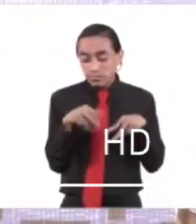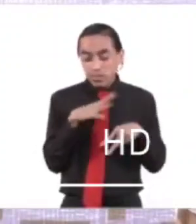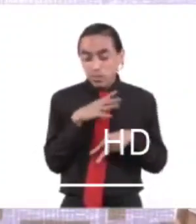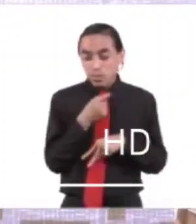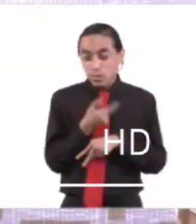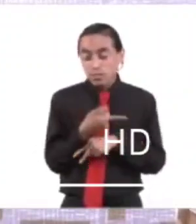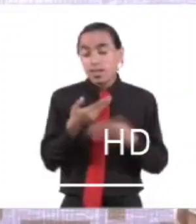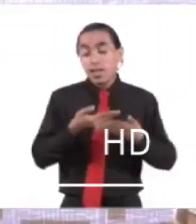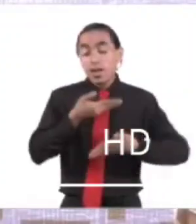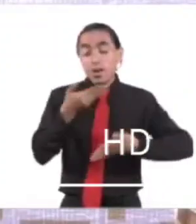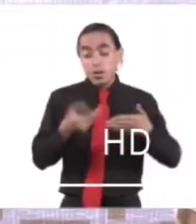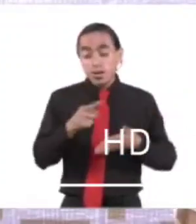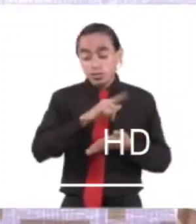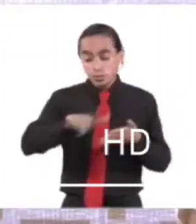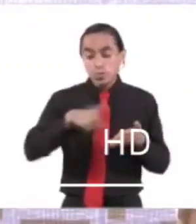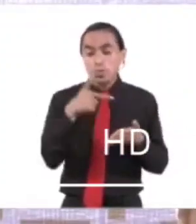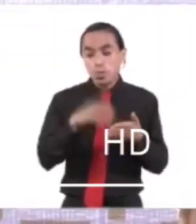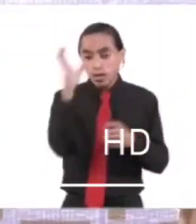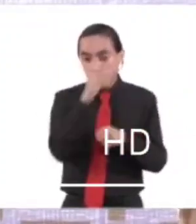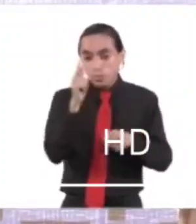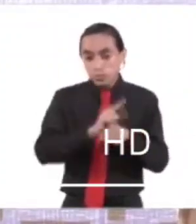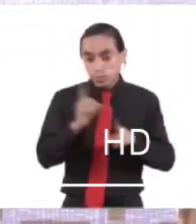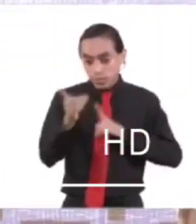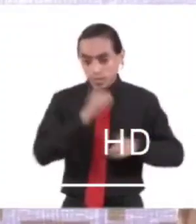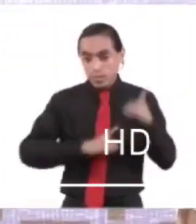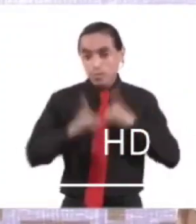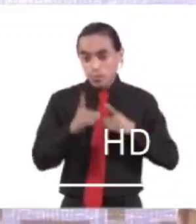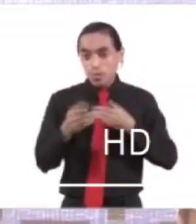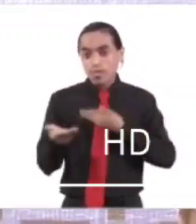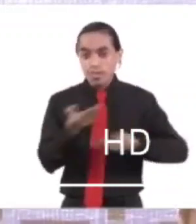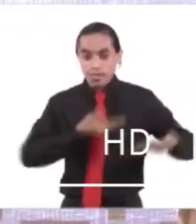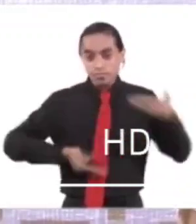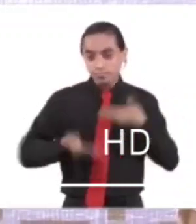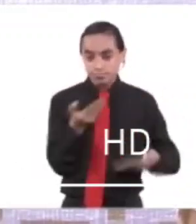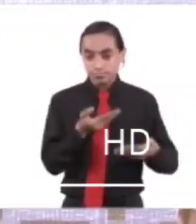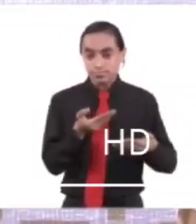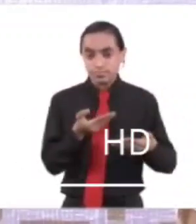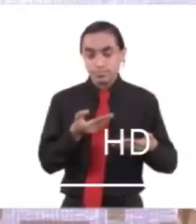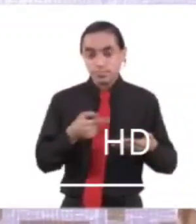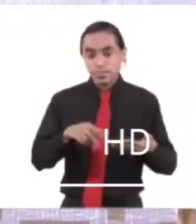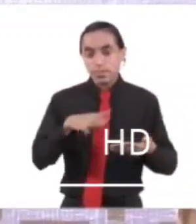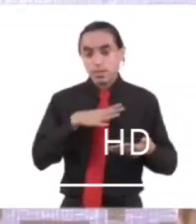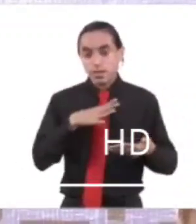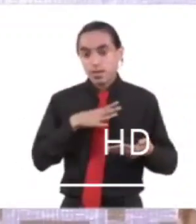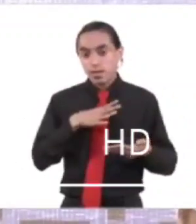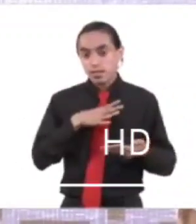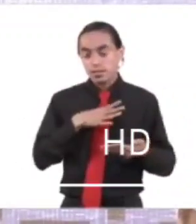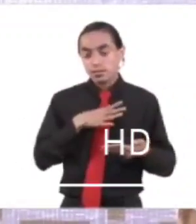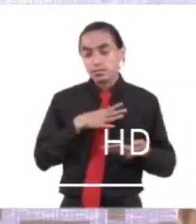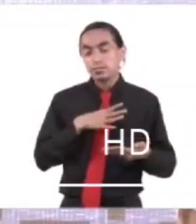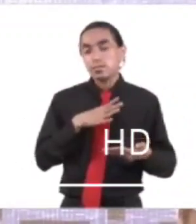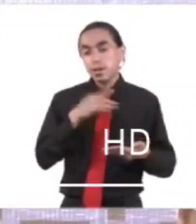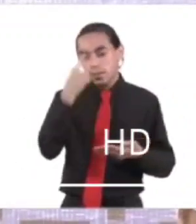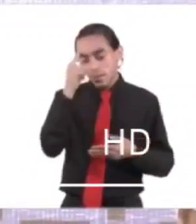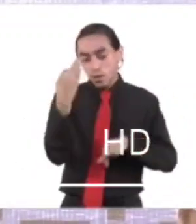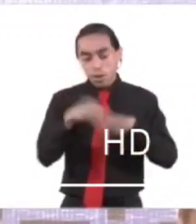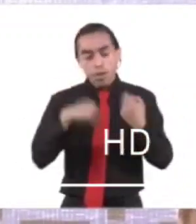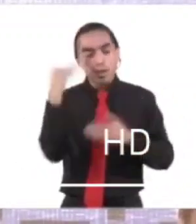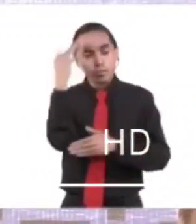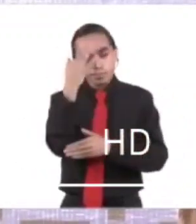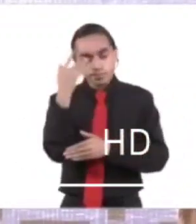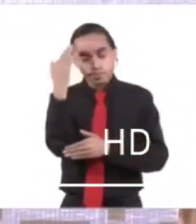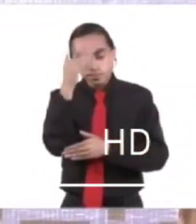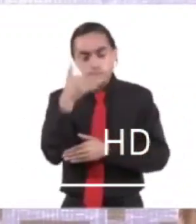de cultura, en un espacio de deporte, en un espacio de convivencia, en un espacio de construcción de mentes, de corazones y cuerpos